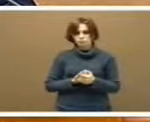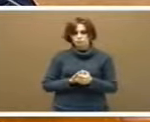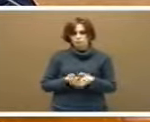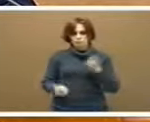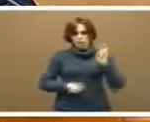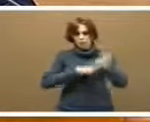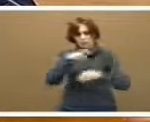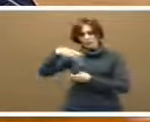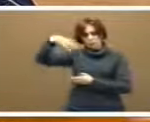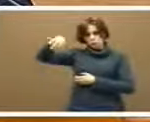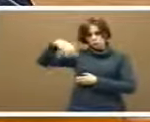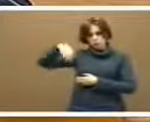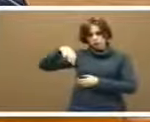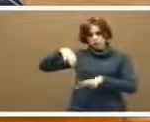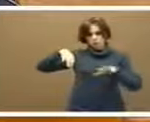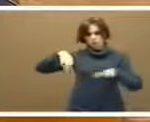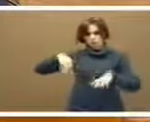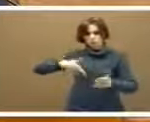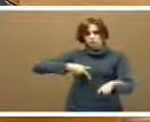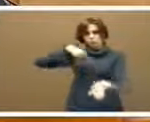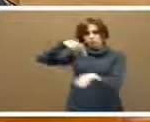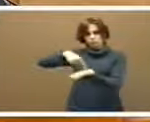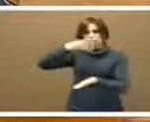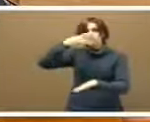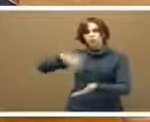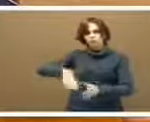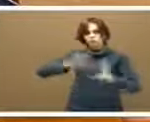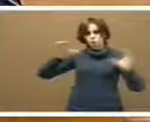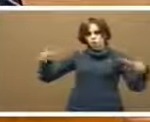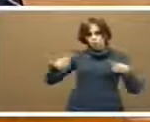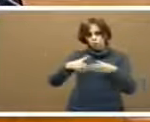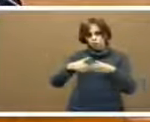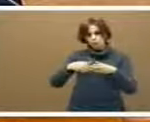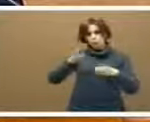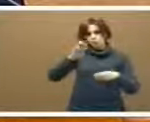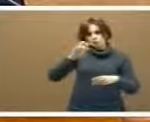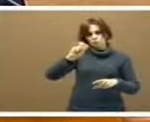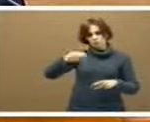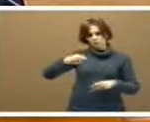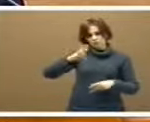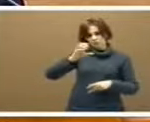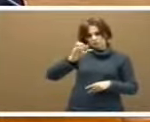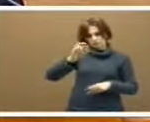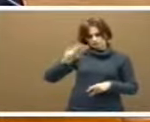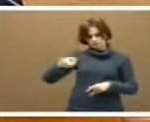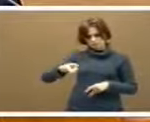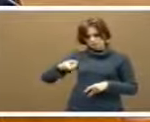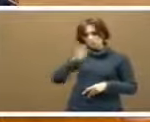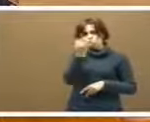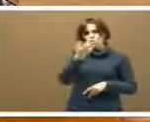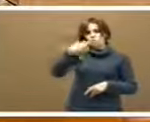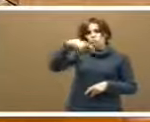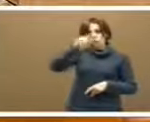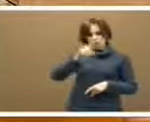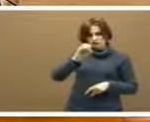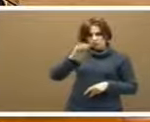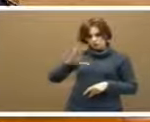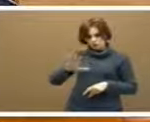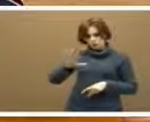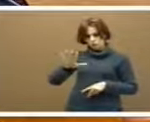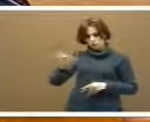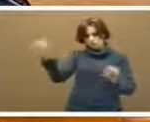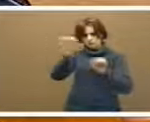una única enmienda reservada por el Grupo Parlamentario Mixto, la agrupación de diputados del PRESCRES, que es la enmienda número 105. Para la defensa de la misma